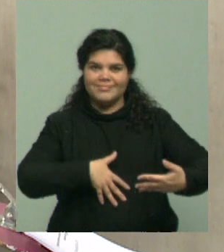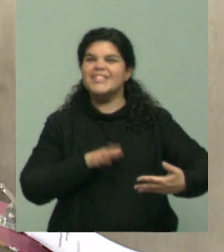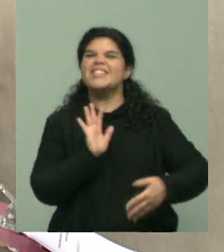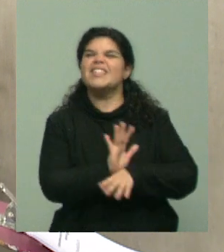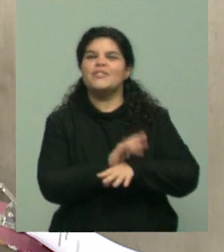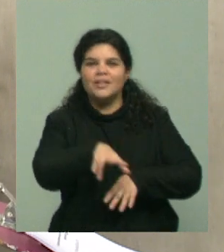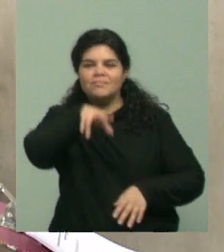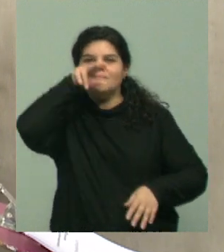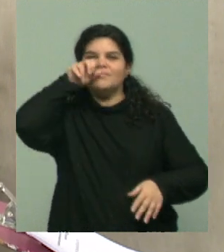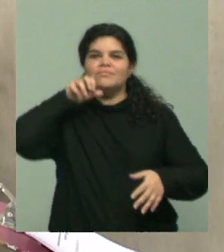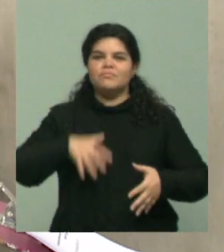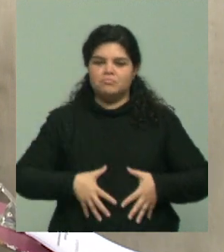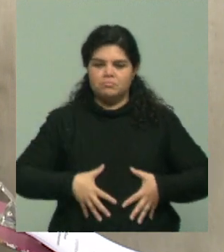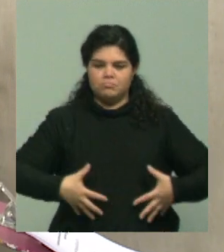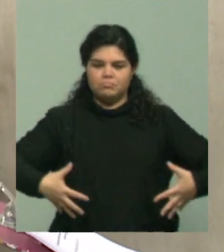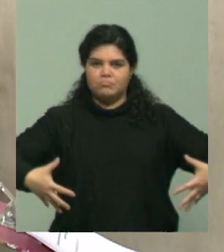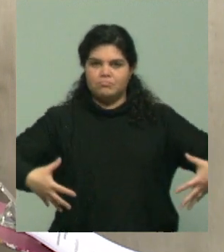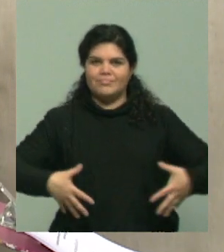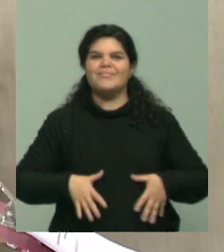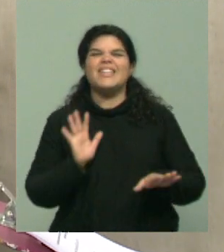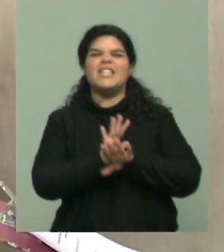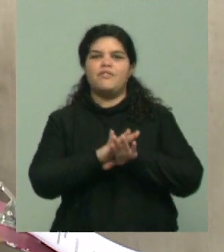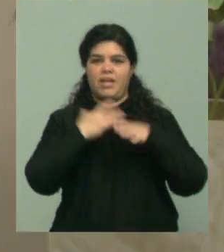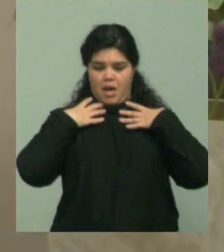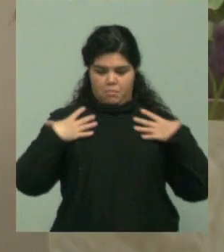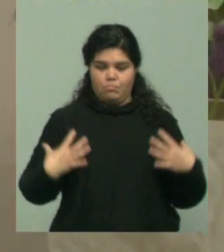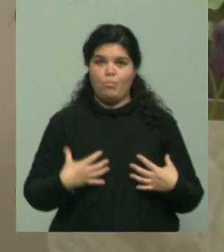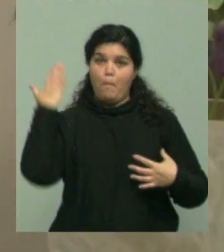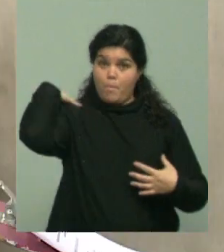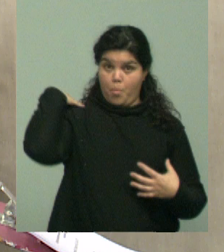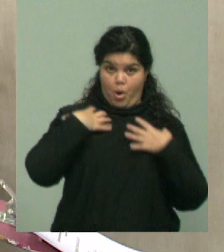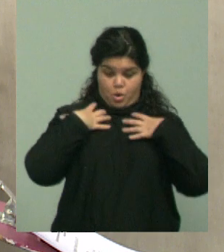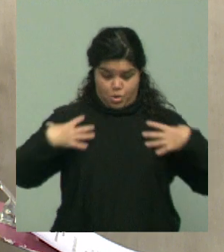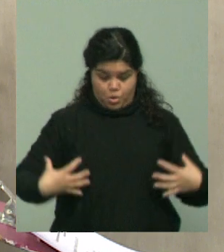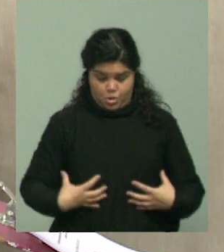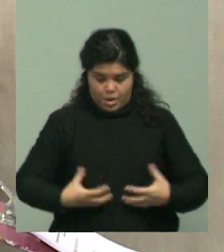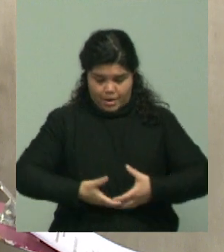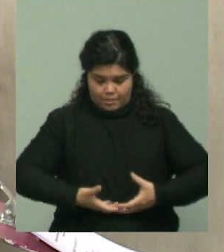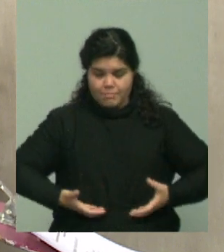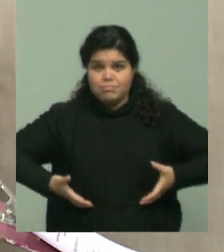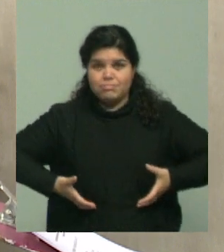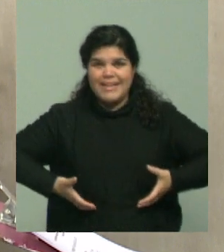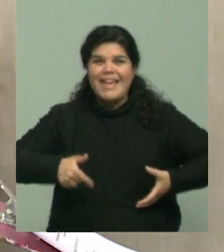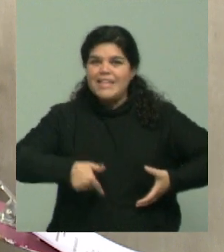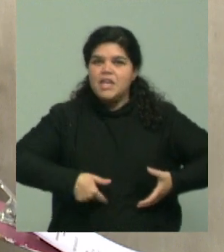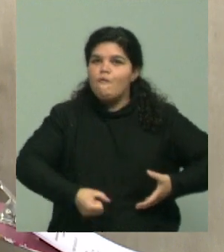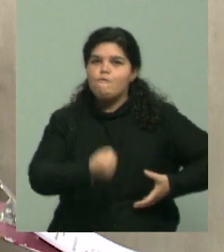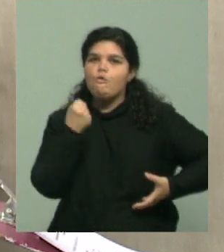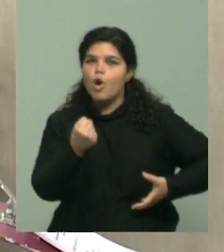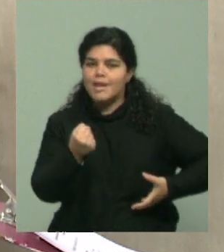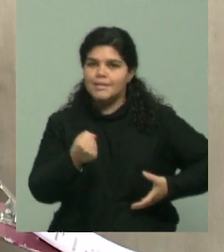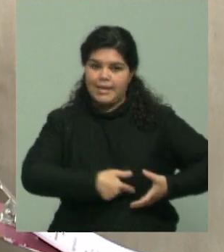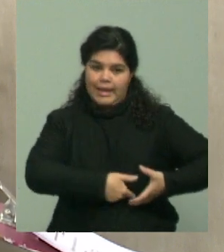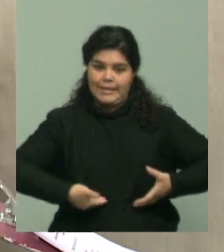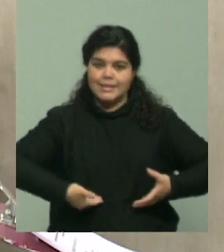¿qué es lo que? Es llenar la parte baja de los pulmones. El diafragma. Claro, y ese famoso diafragma, que es el músculo que separa